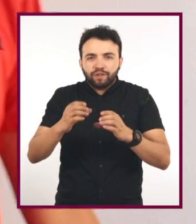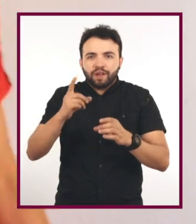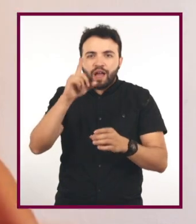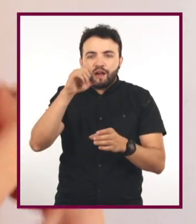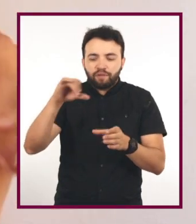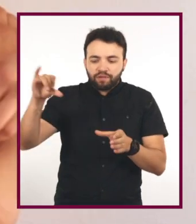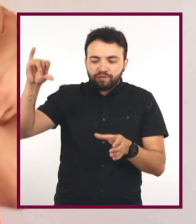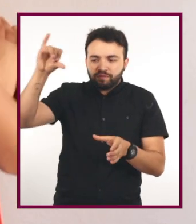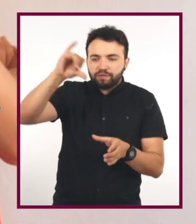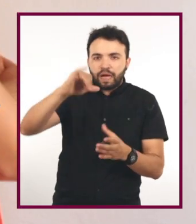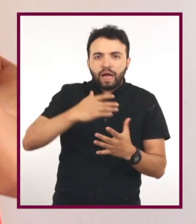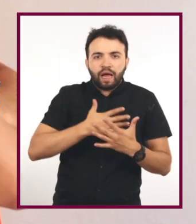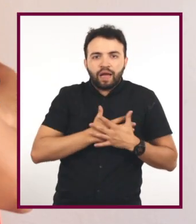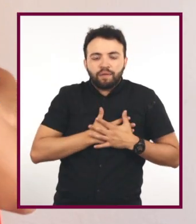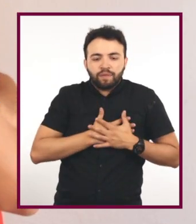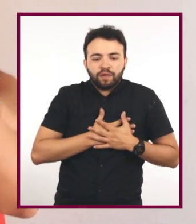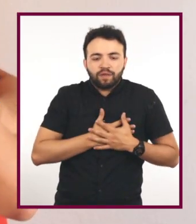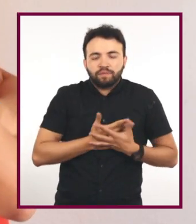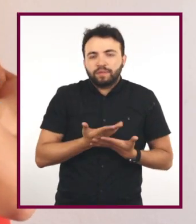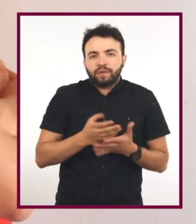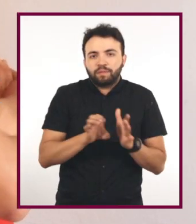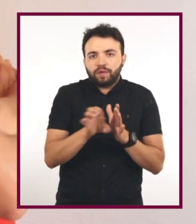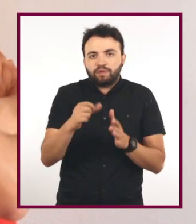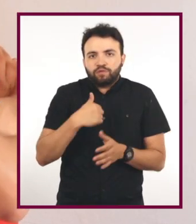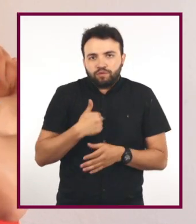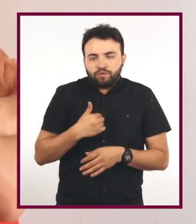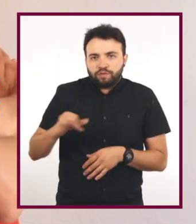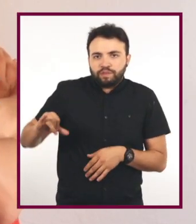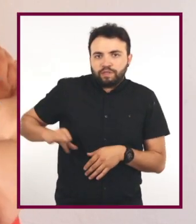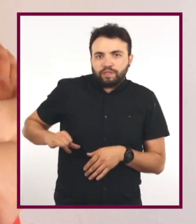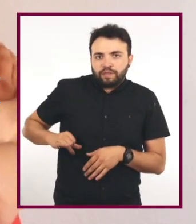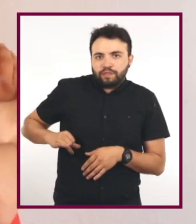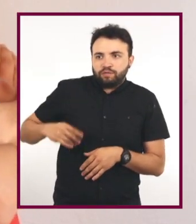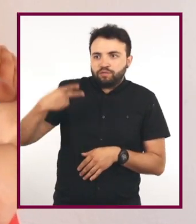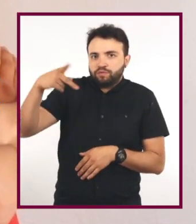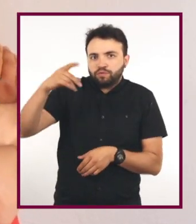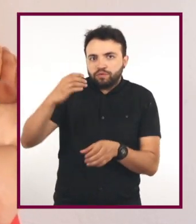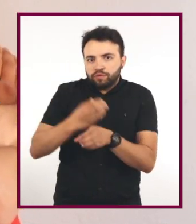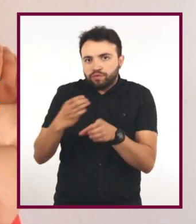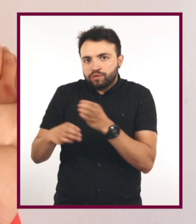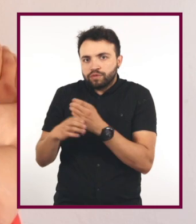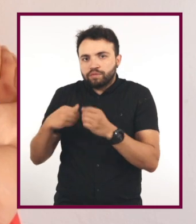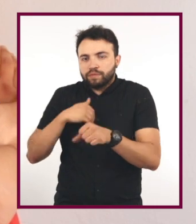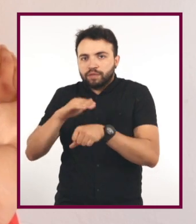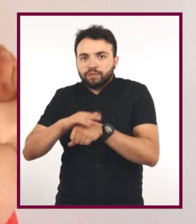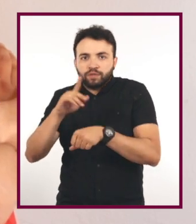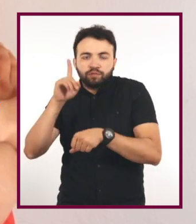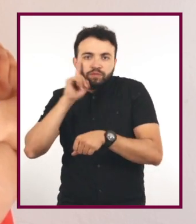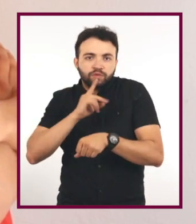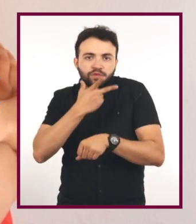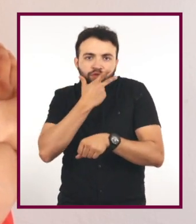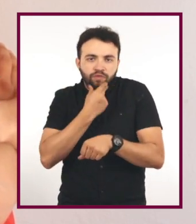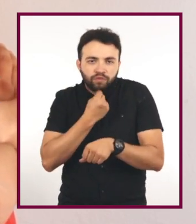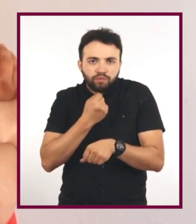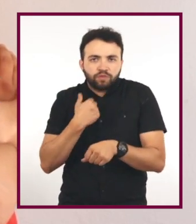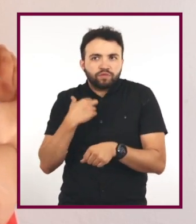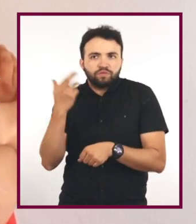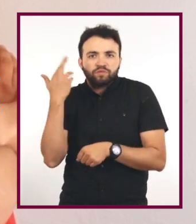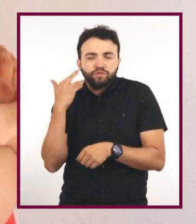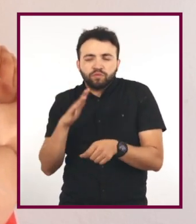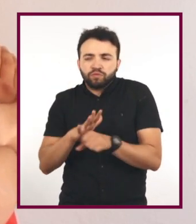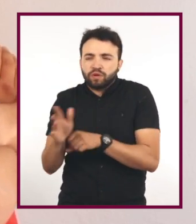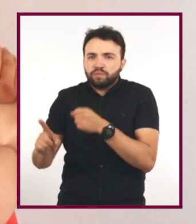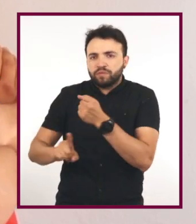que me intereso por las cosas de mis amigos y amigas. Los escucho y cuando me necesitan, siempre estoy. Aunque no